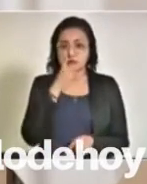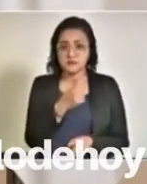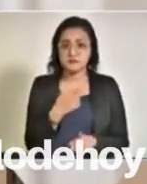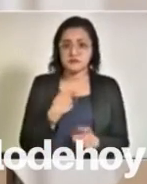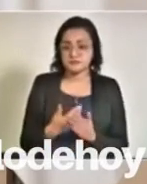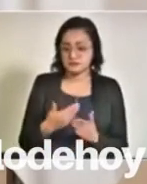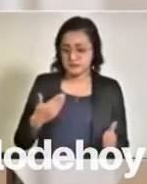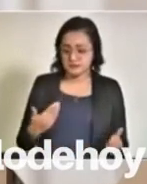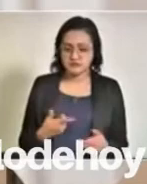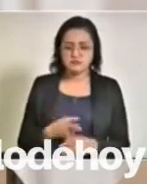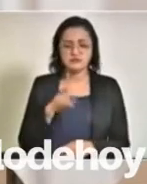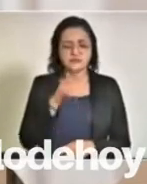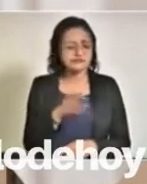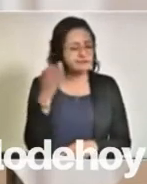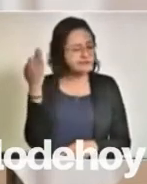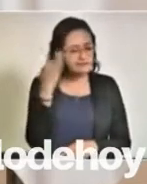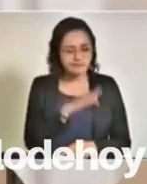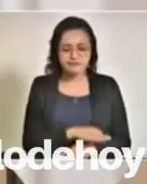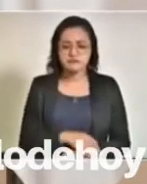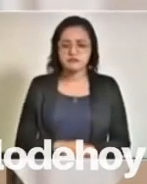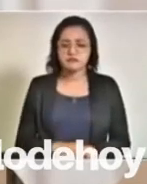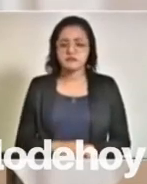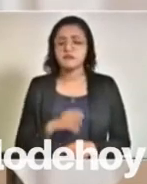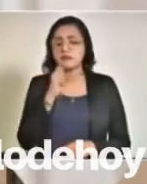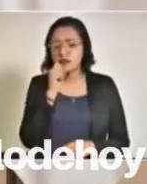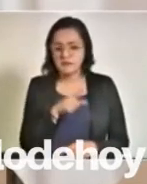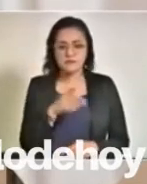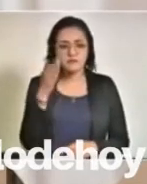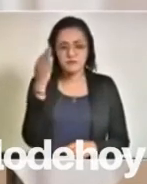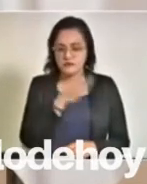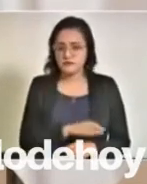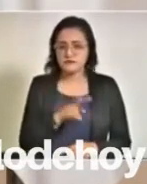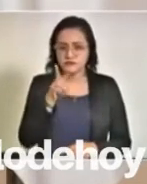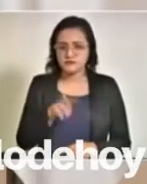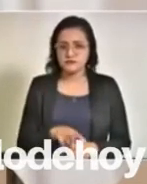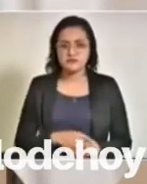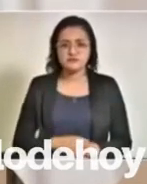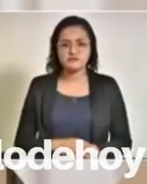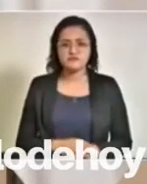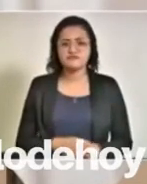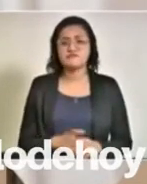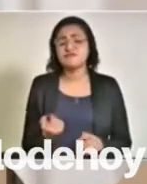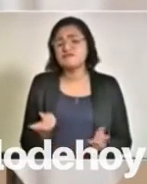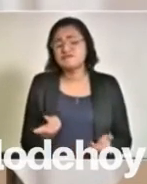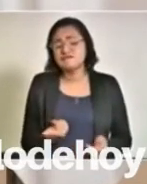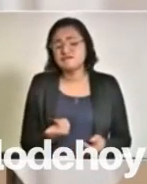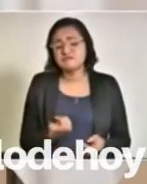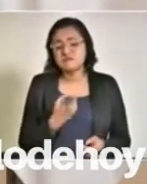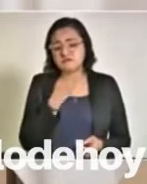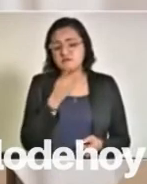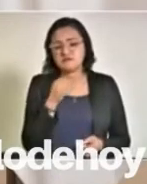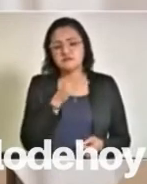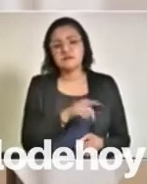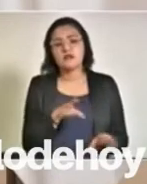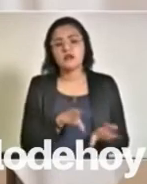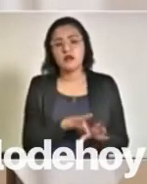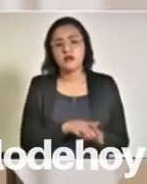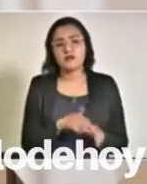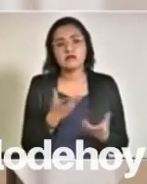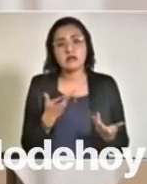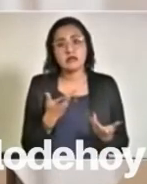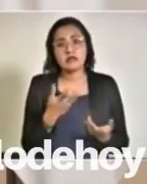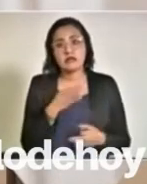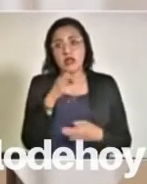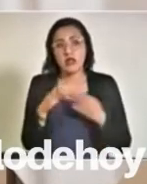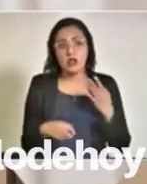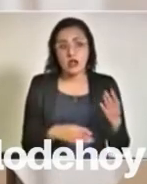es falso también es falso es un señalamiento menor no es constitutivo de